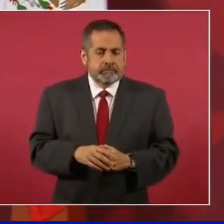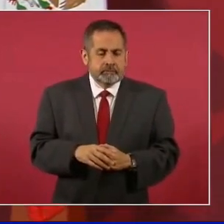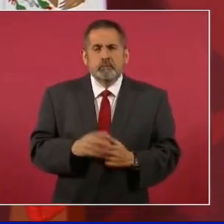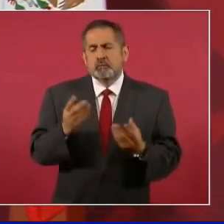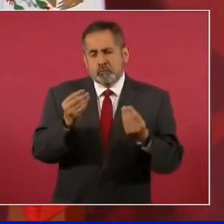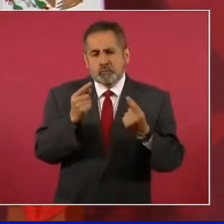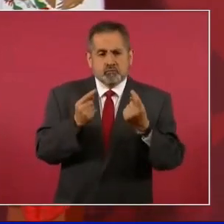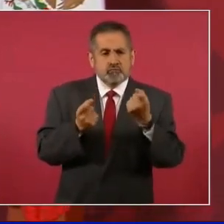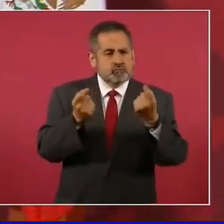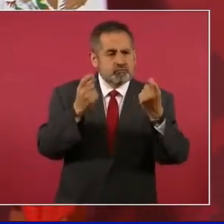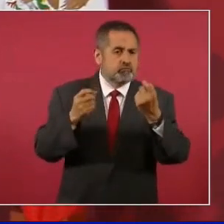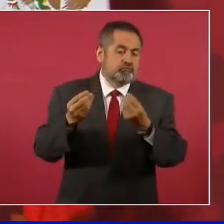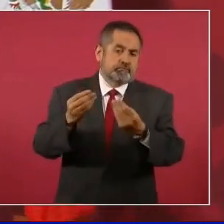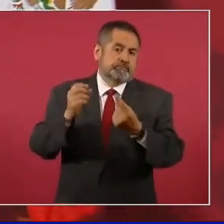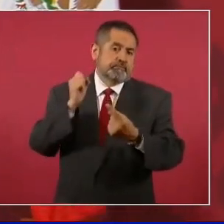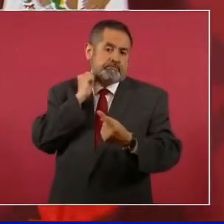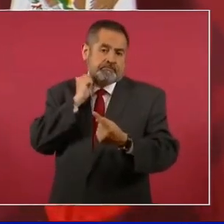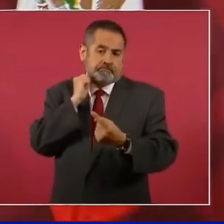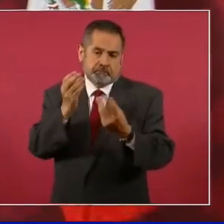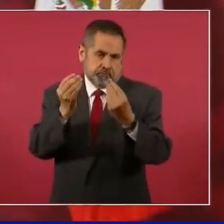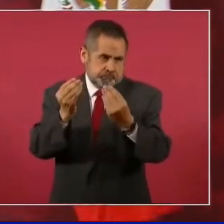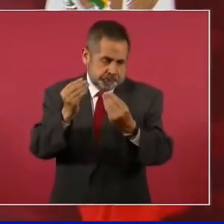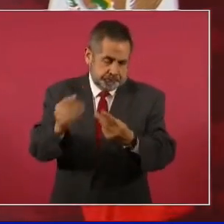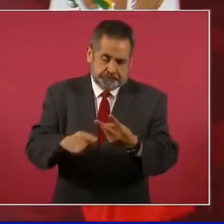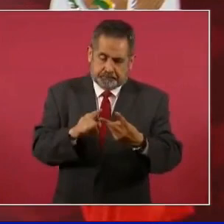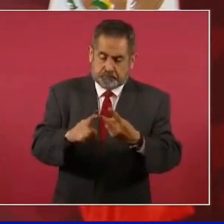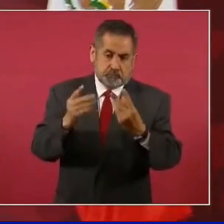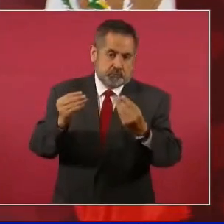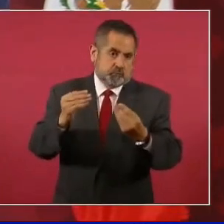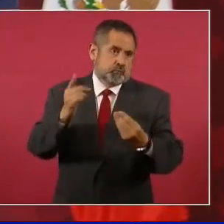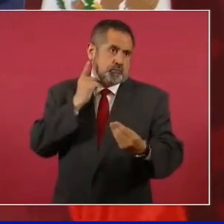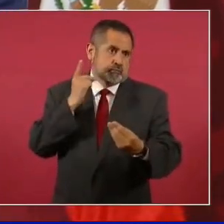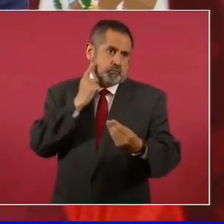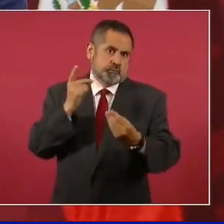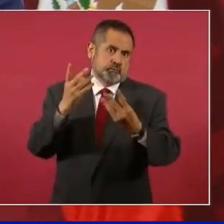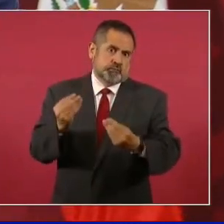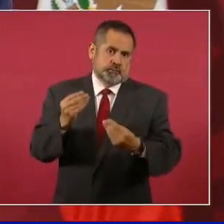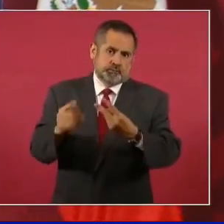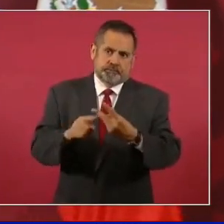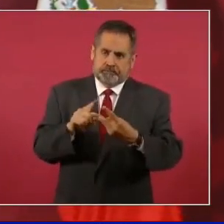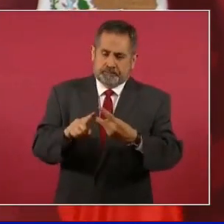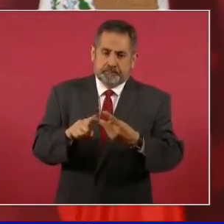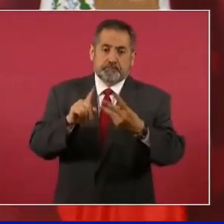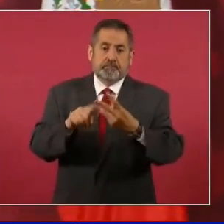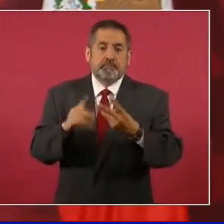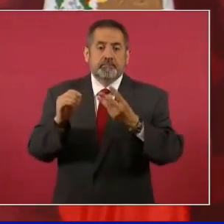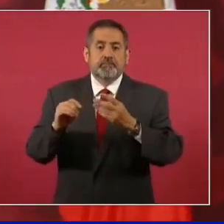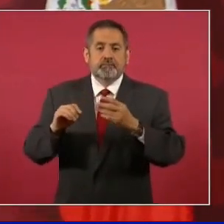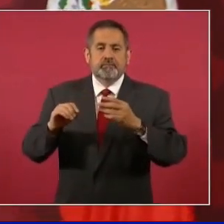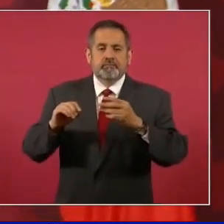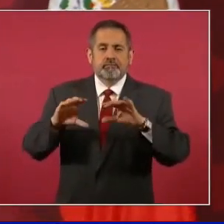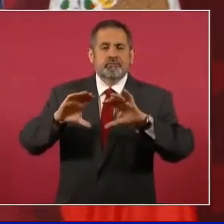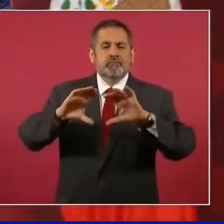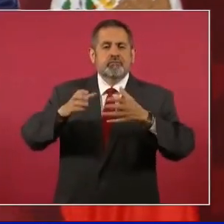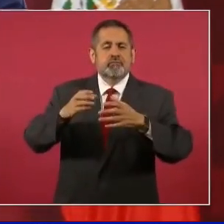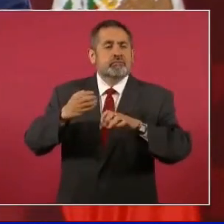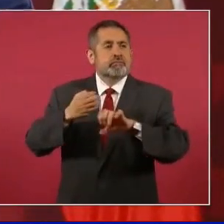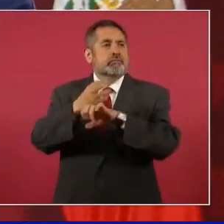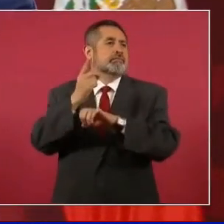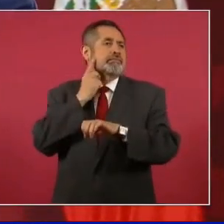muchos senadores, muchos diputados, muchos congresistas locales,